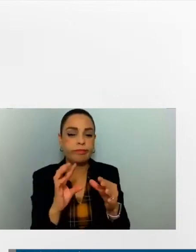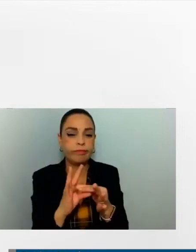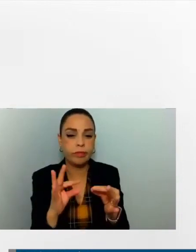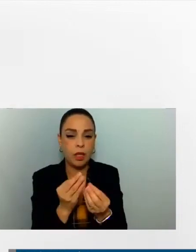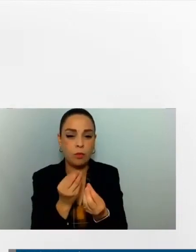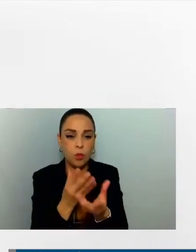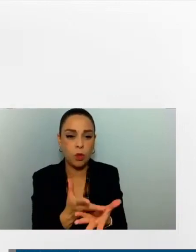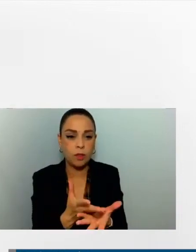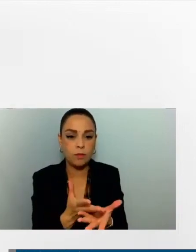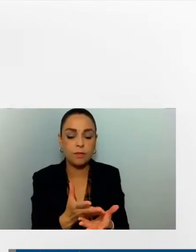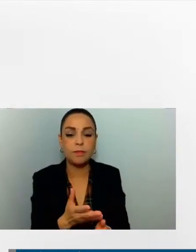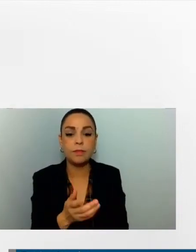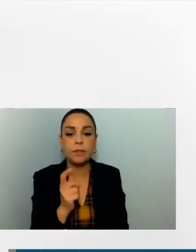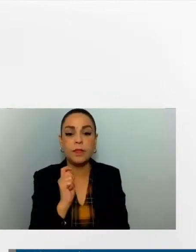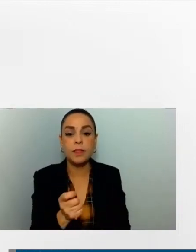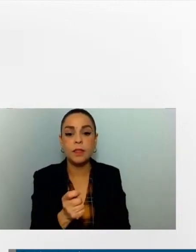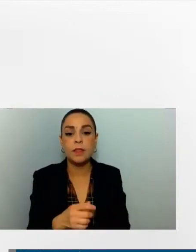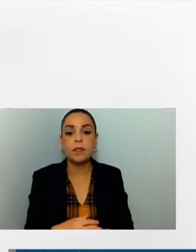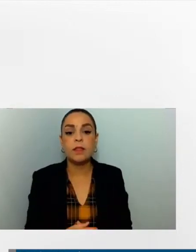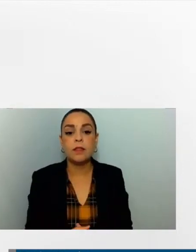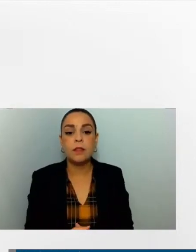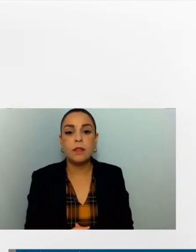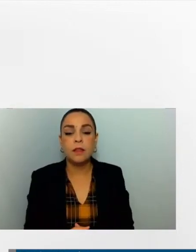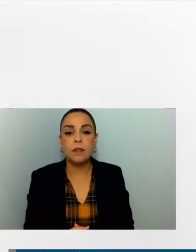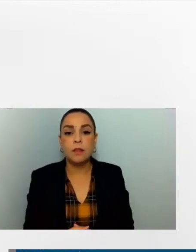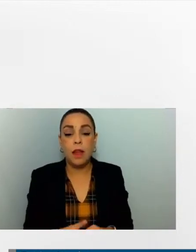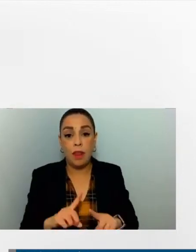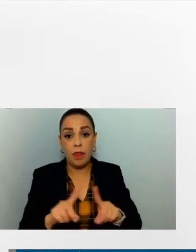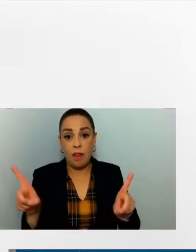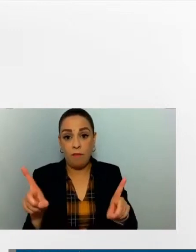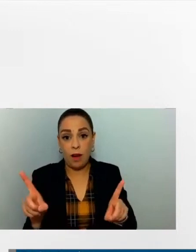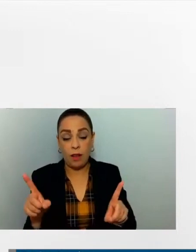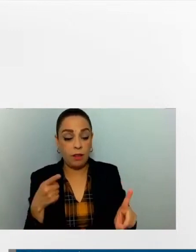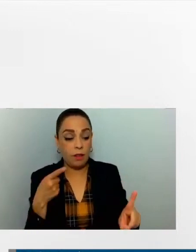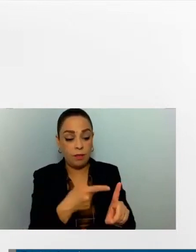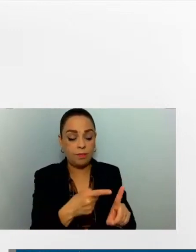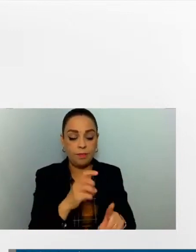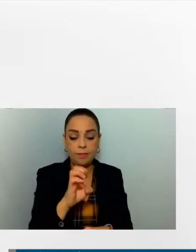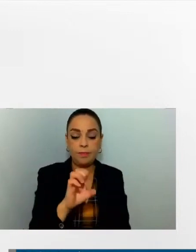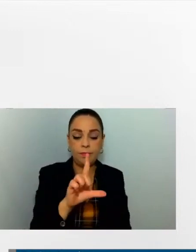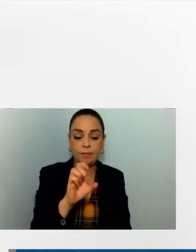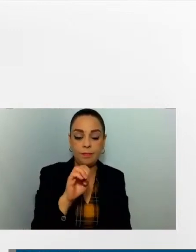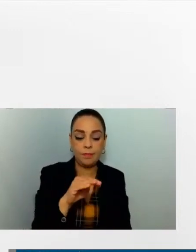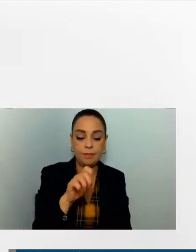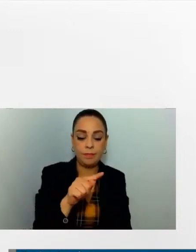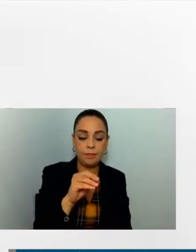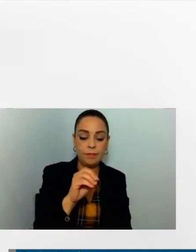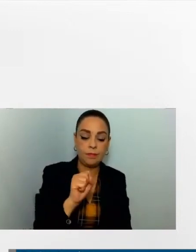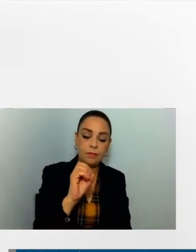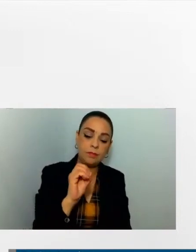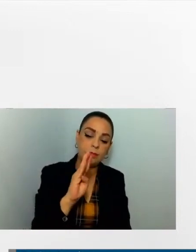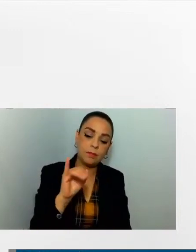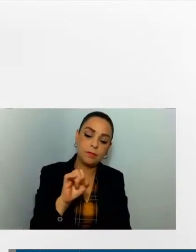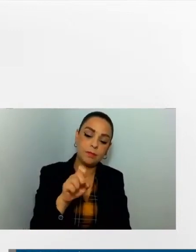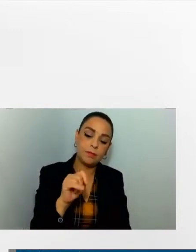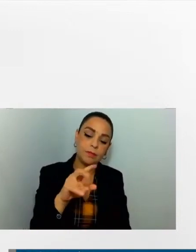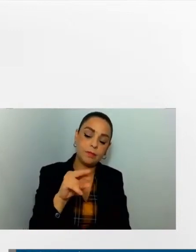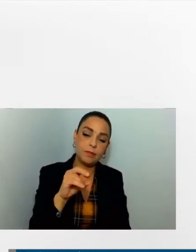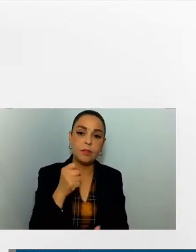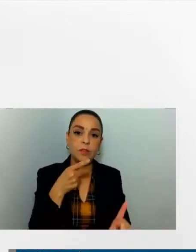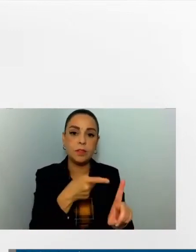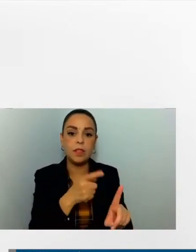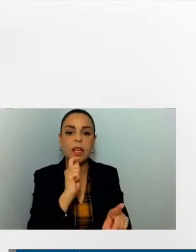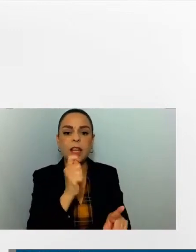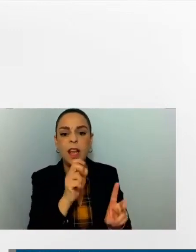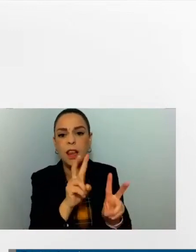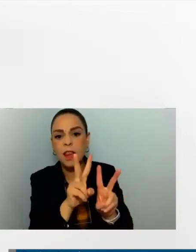A lo mejor mi reflexión sería, una cosa es tener elementos objetivos, ¿no? Derivados de los propios hechos del caso